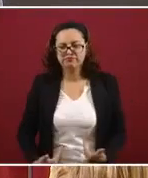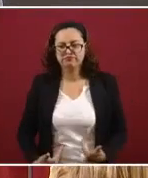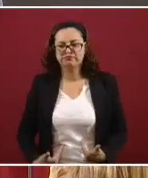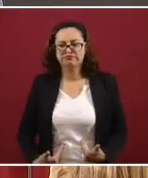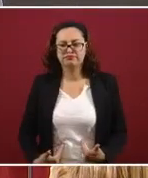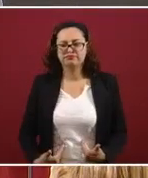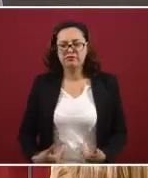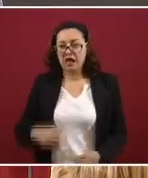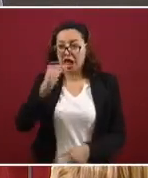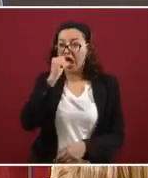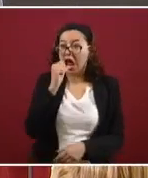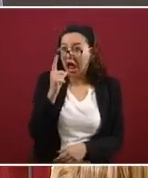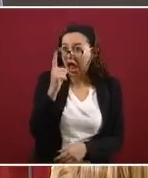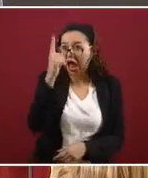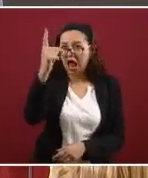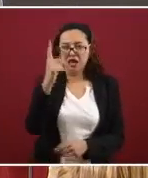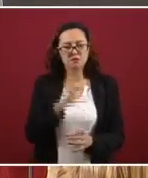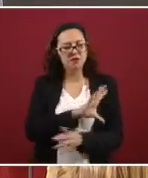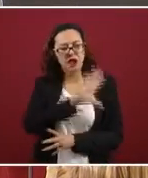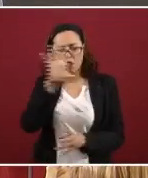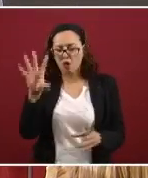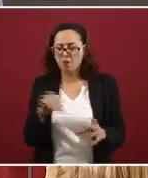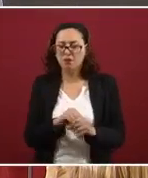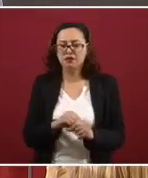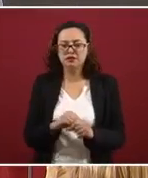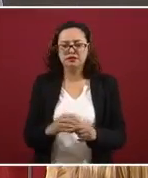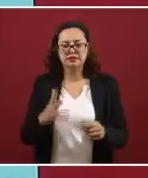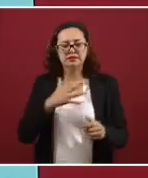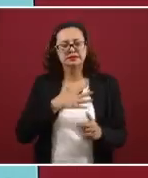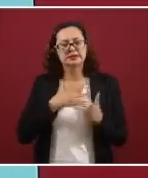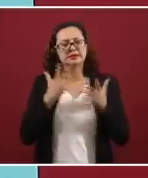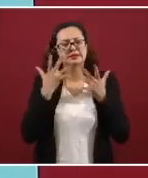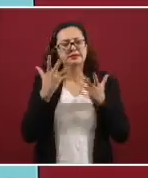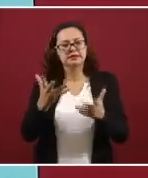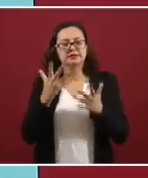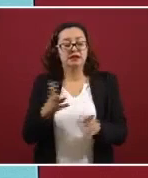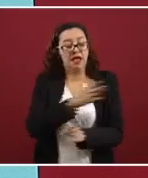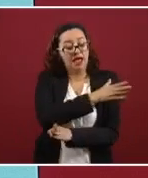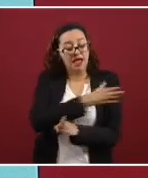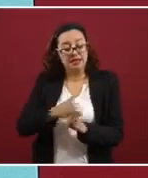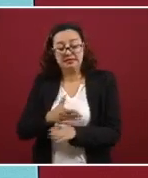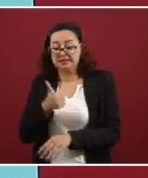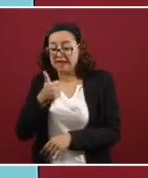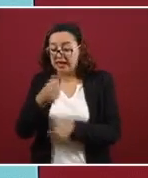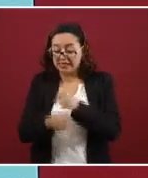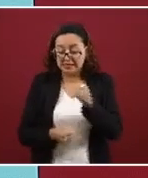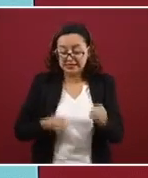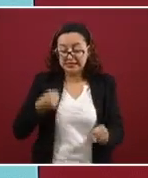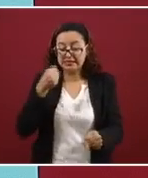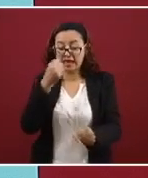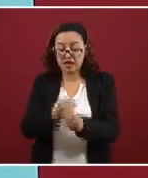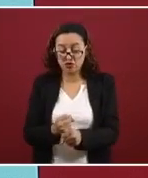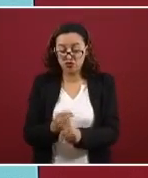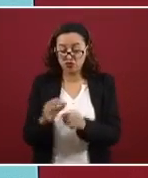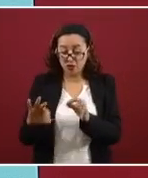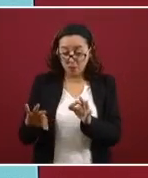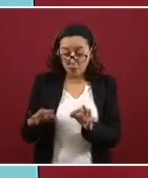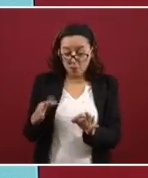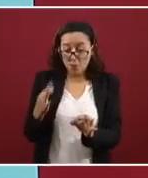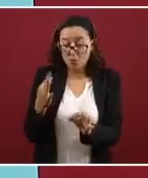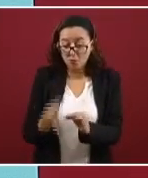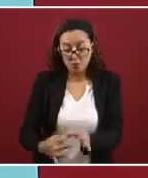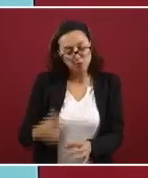y con toda mi alma, que lo logrado para entonces, cuando me vaya,